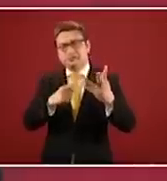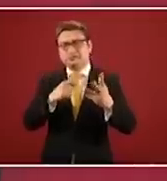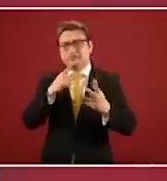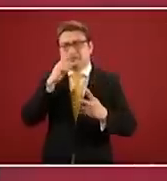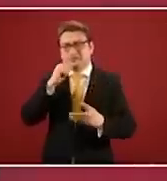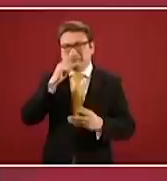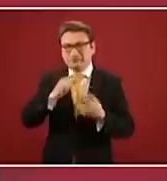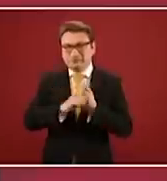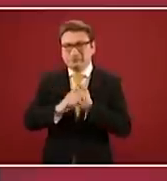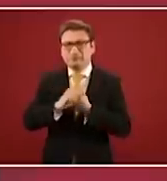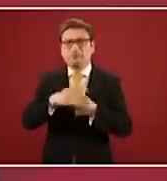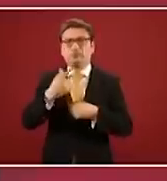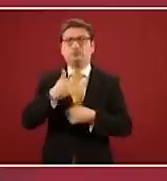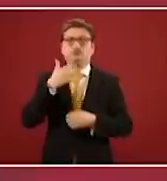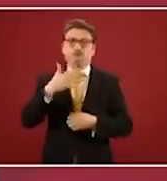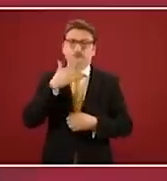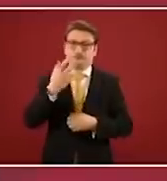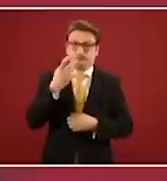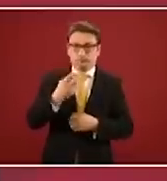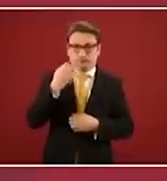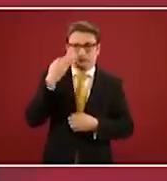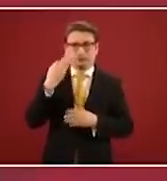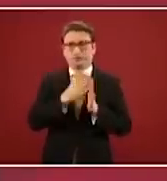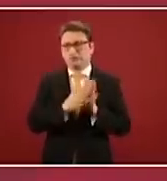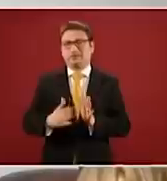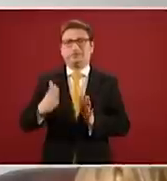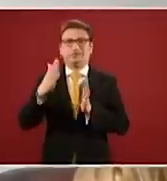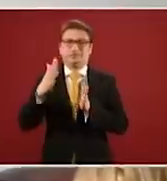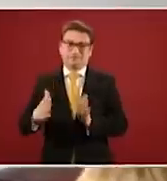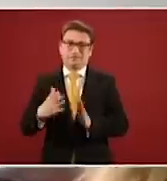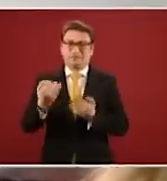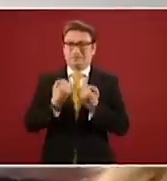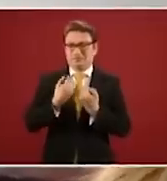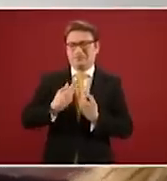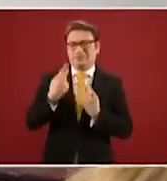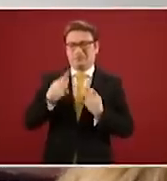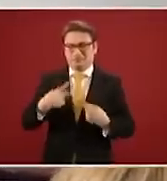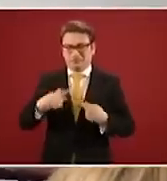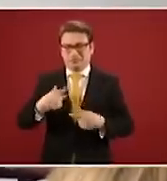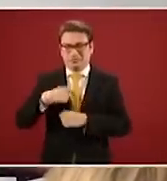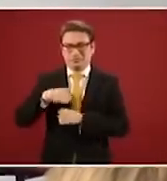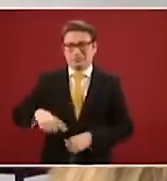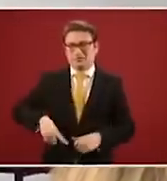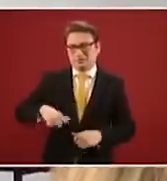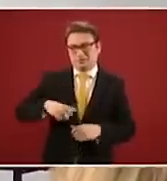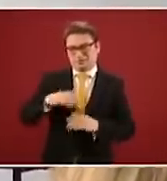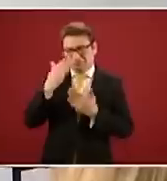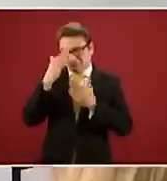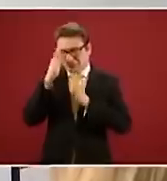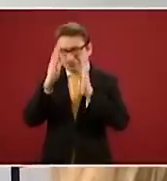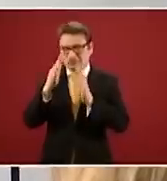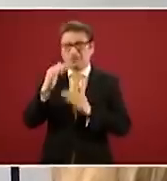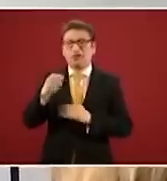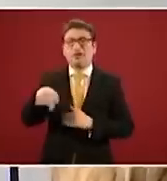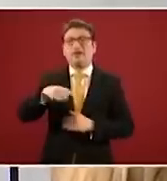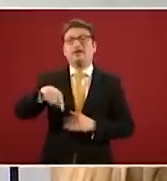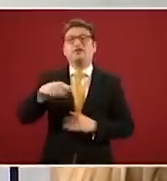corrupción. Y el periodo neoliberal, ya lo hemos hablado aquí muchas veces, su